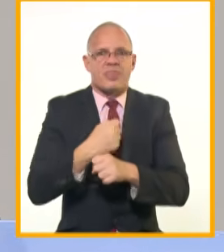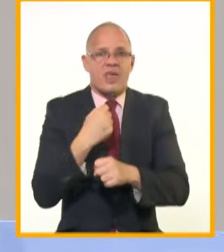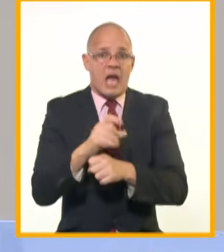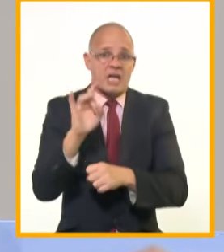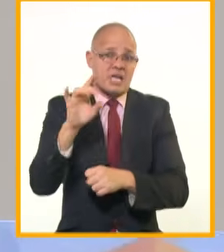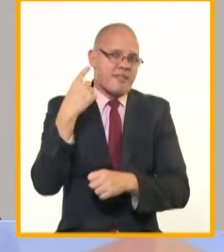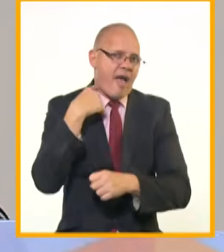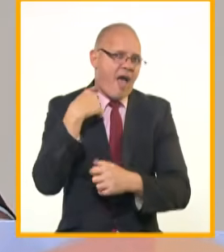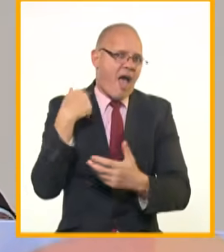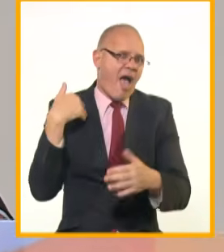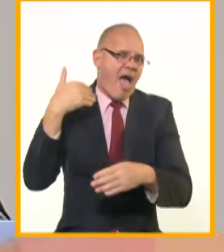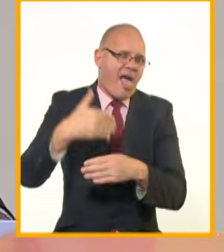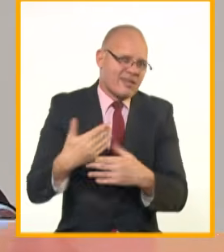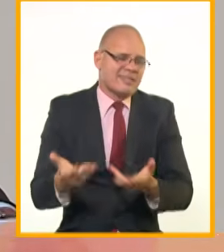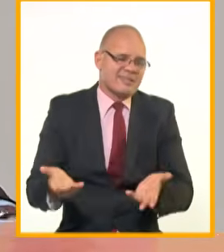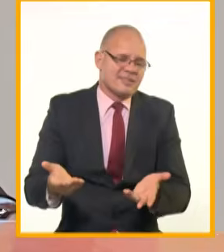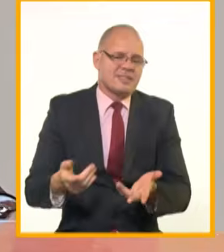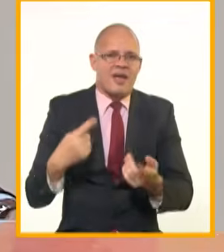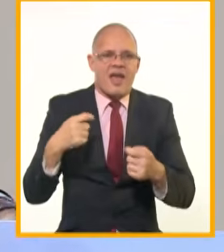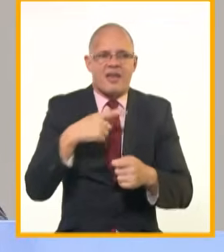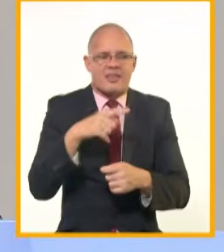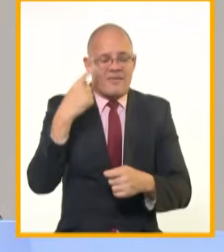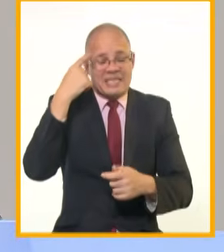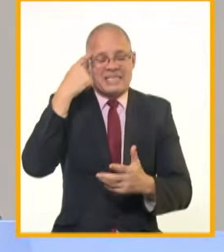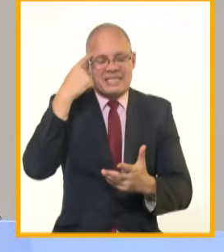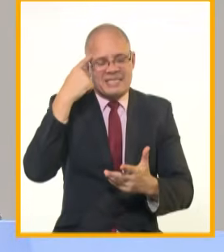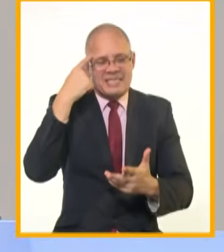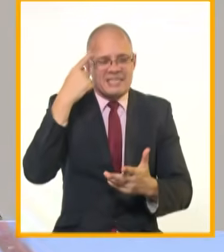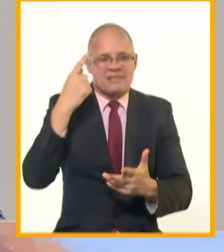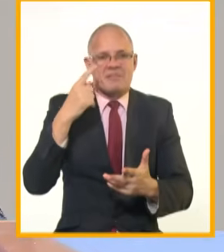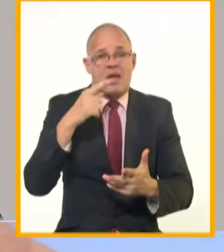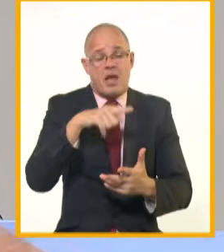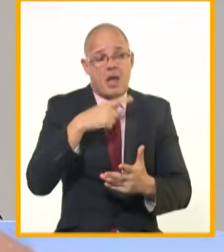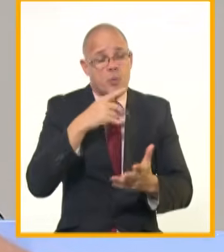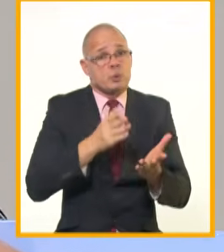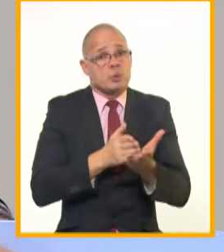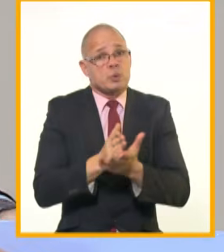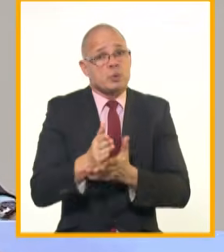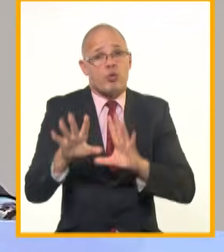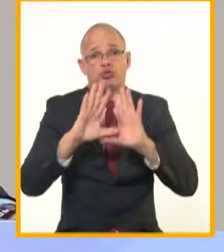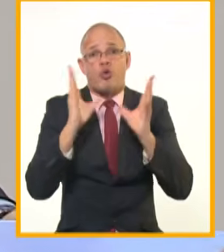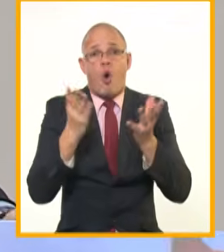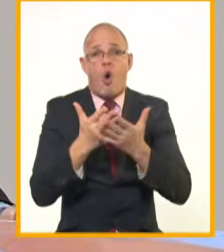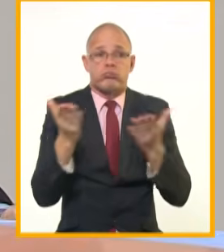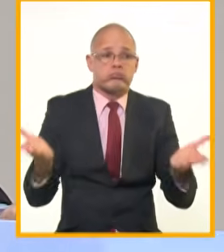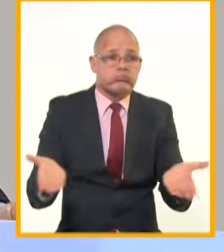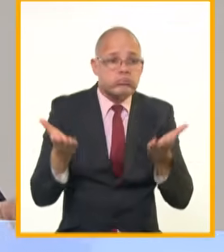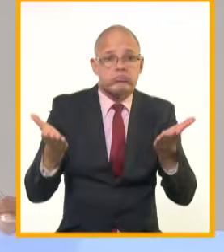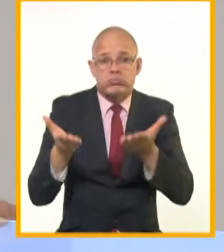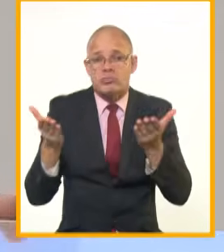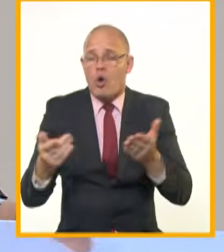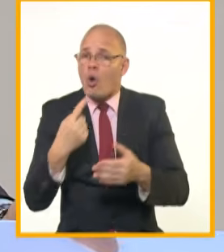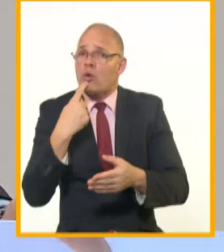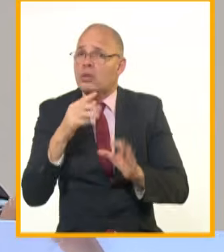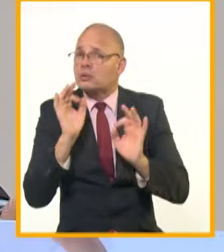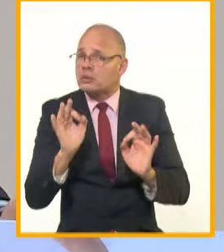la población de Mayabeque, que ha participado activamente en la construcción de la provincia. Yo siempre le digo a la gente que nosotros